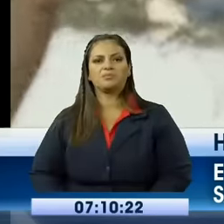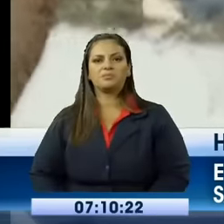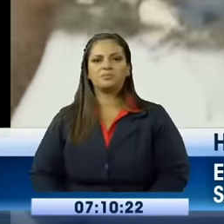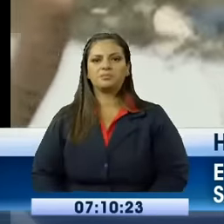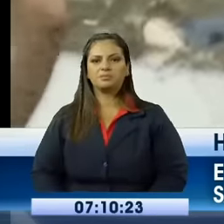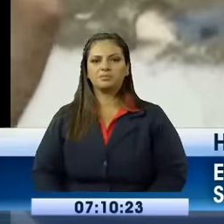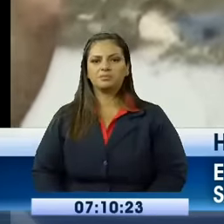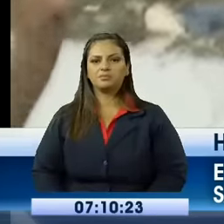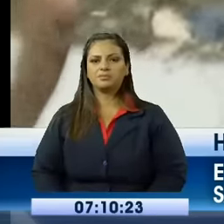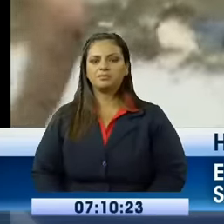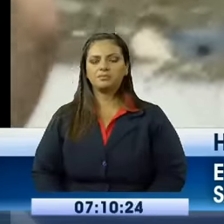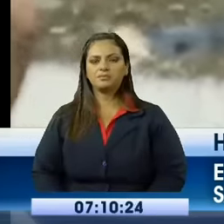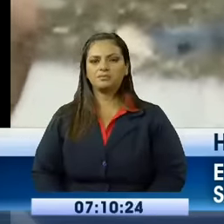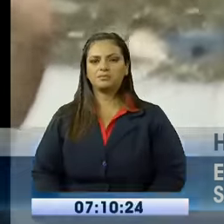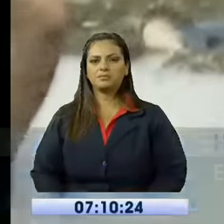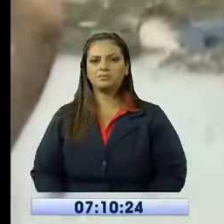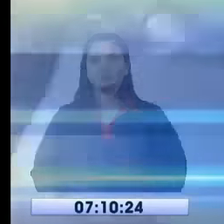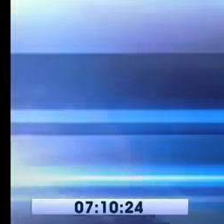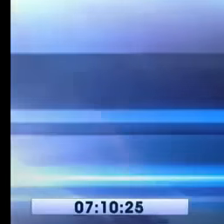Morales.